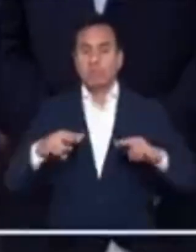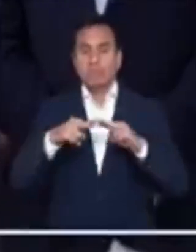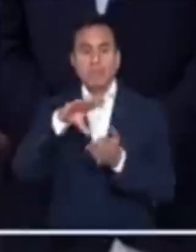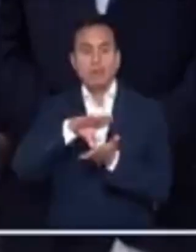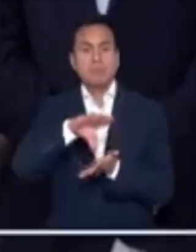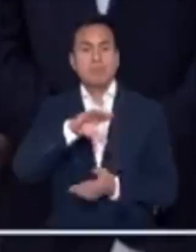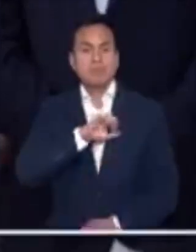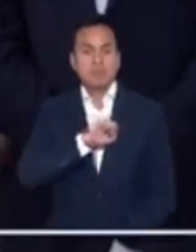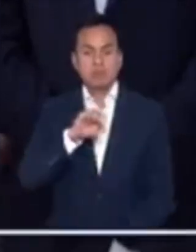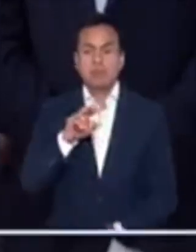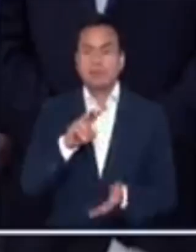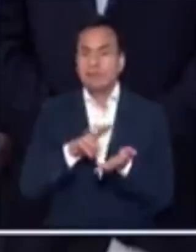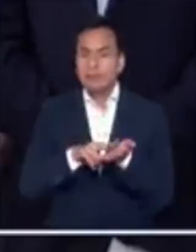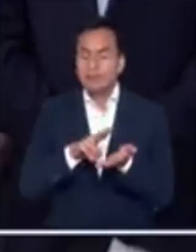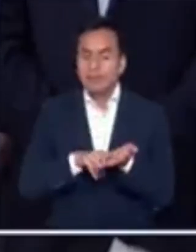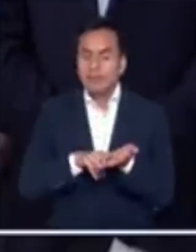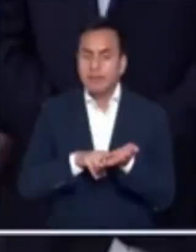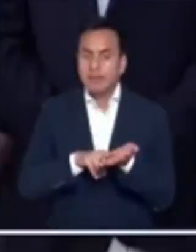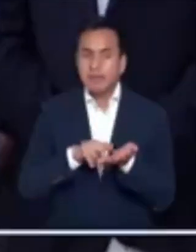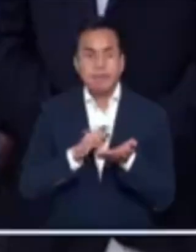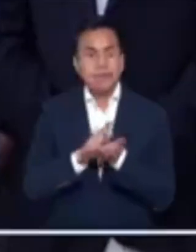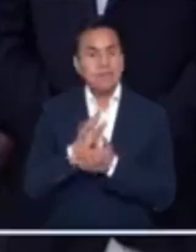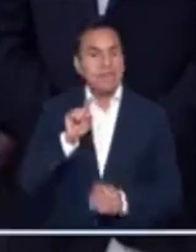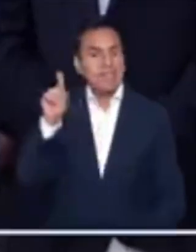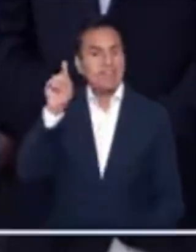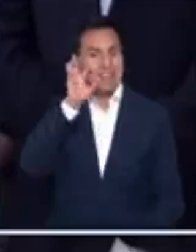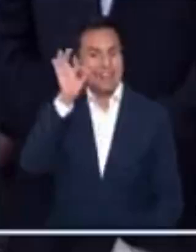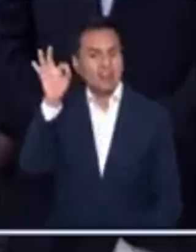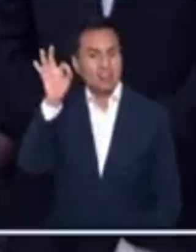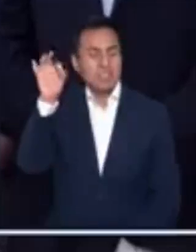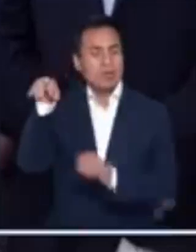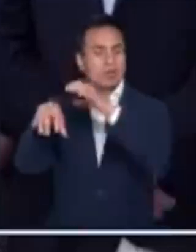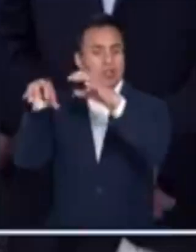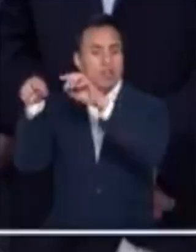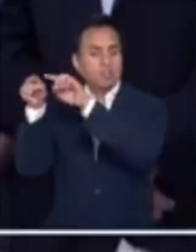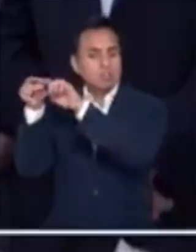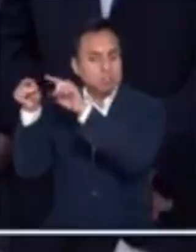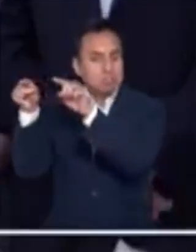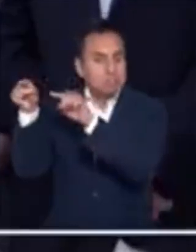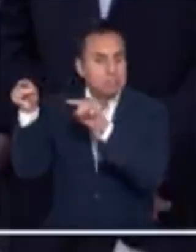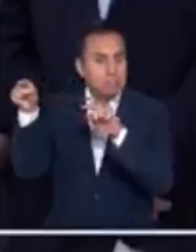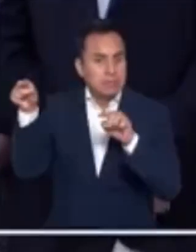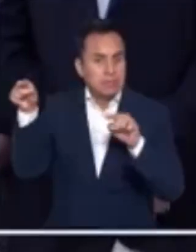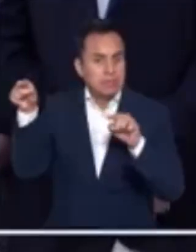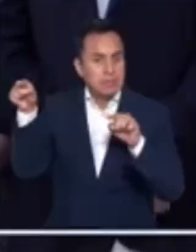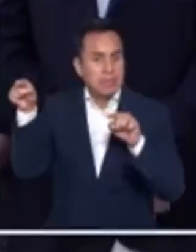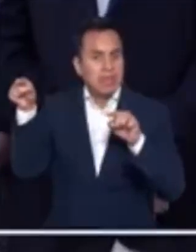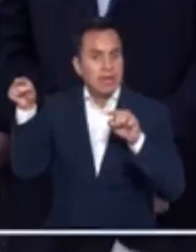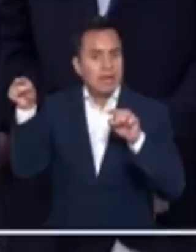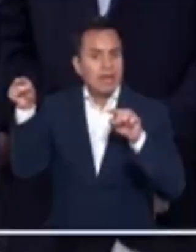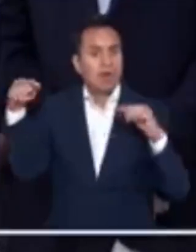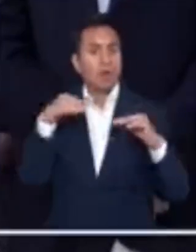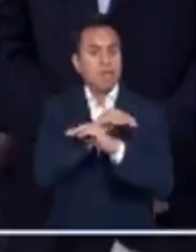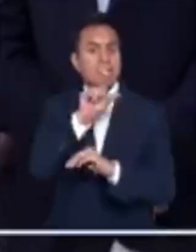capital, que en realidad parte allá arriba en Las Condes, en la cordillera, y termina cuando seguimos por la